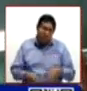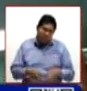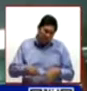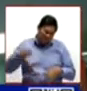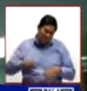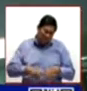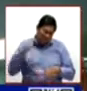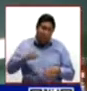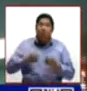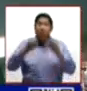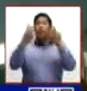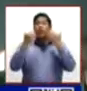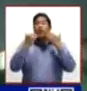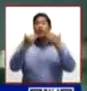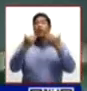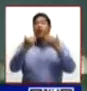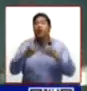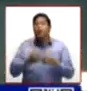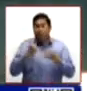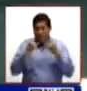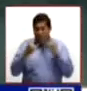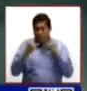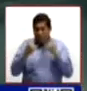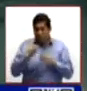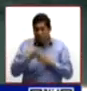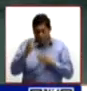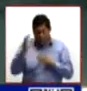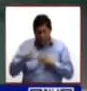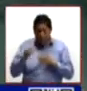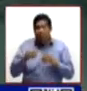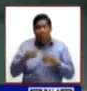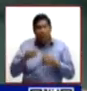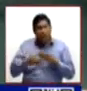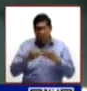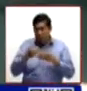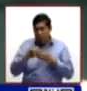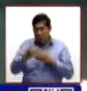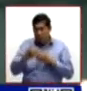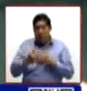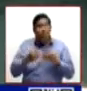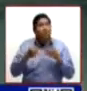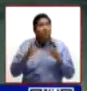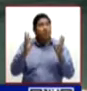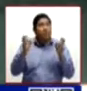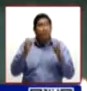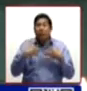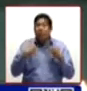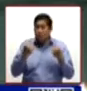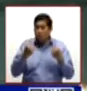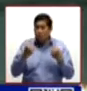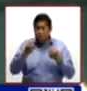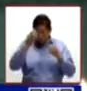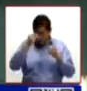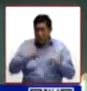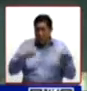necesarios. Gracias, Héctor Uriarte, por la información, informe completo. Y vamos a más adelante también actualizar sobre el estado de salud de los